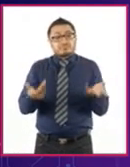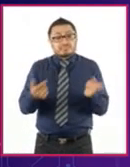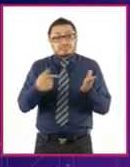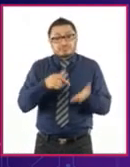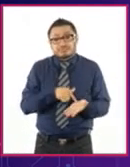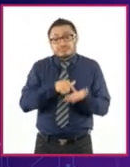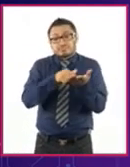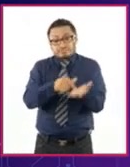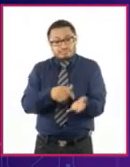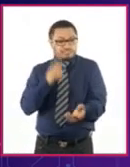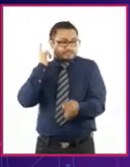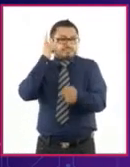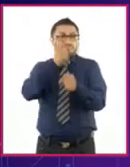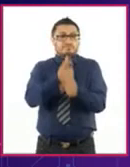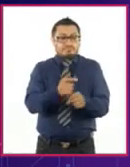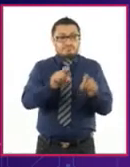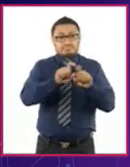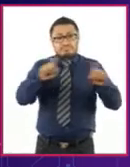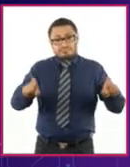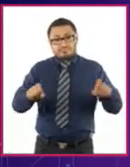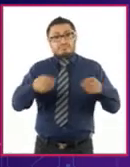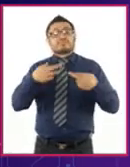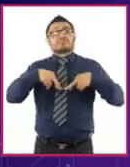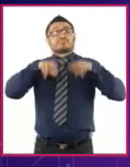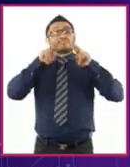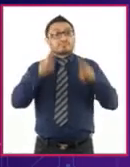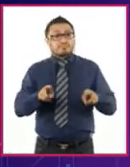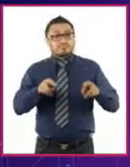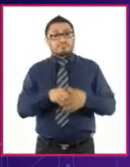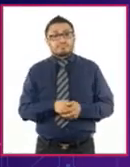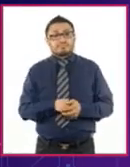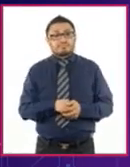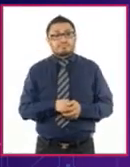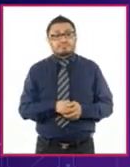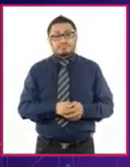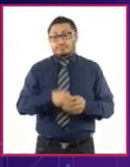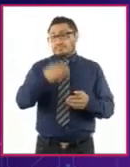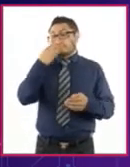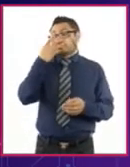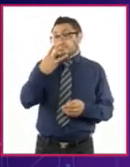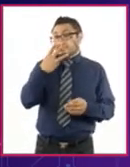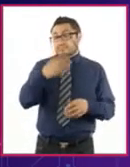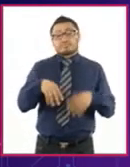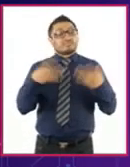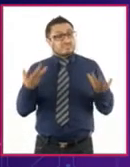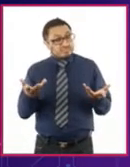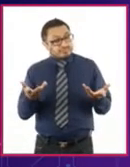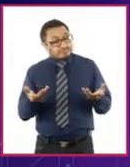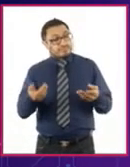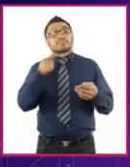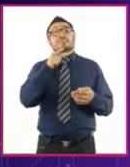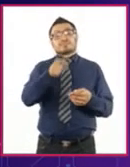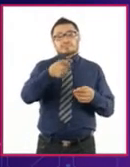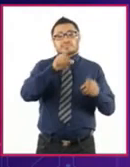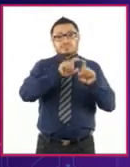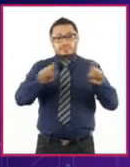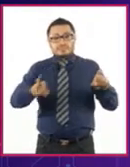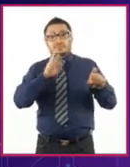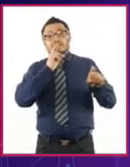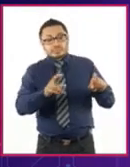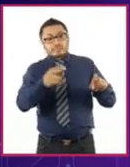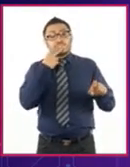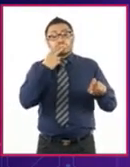y obtener la ecuación que la represente. 3. Resolver la ecuación empleando la